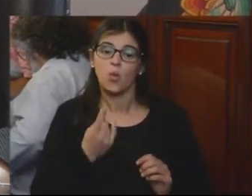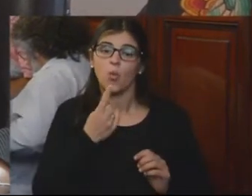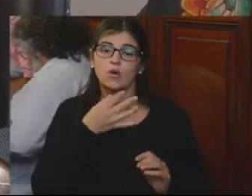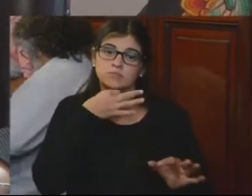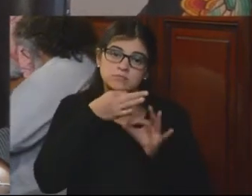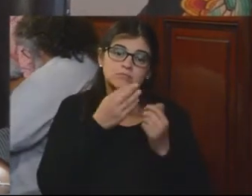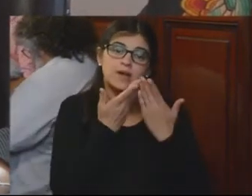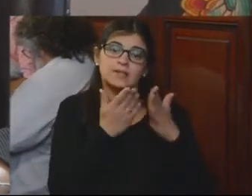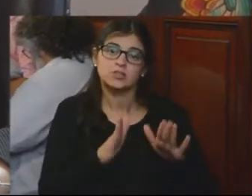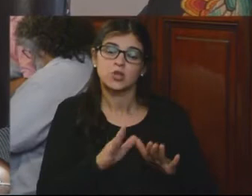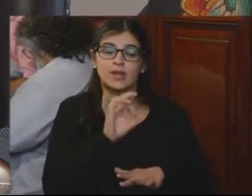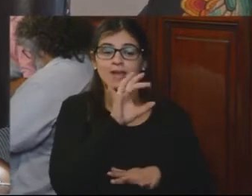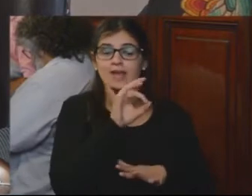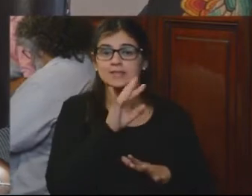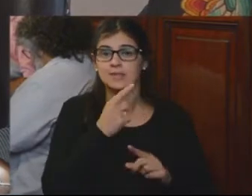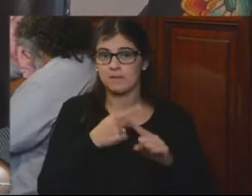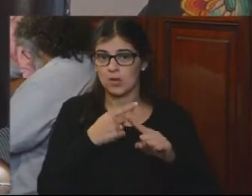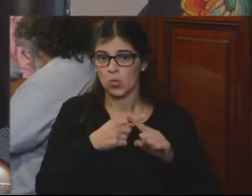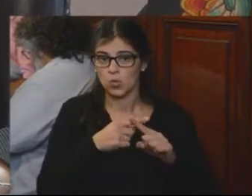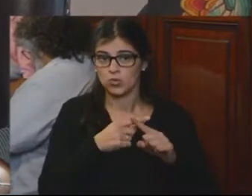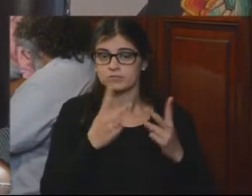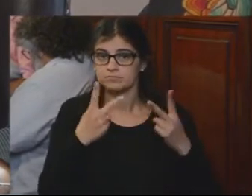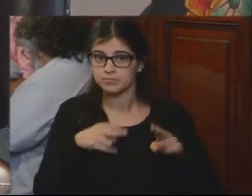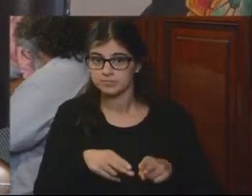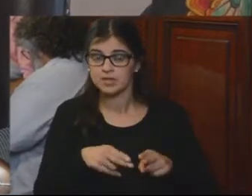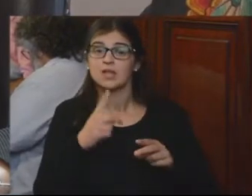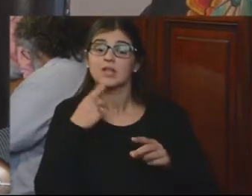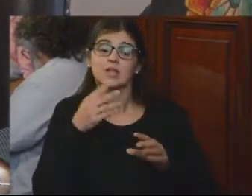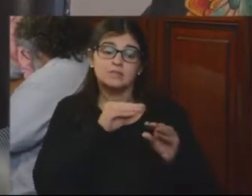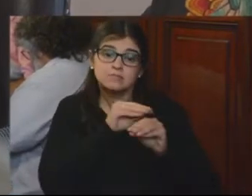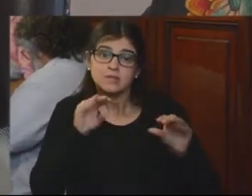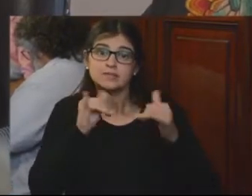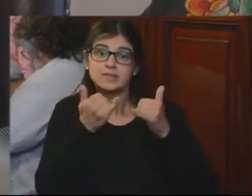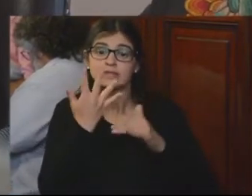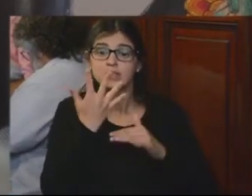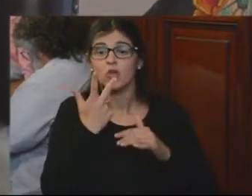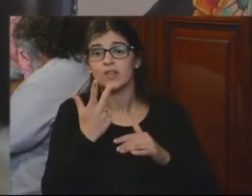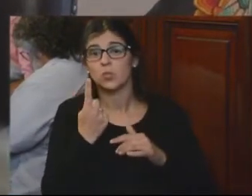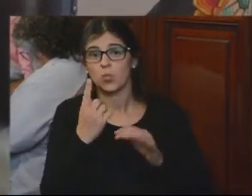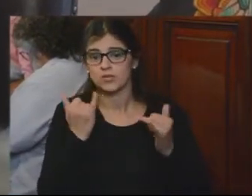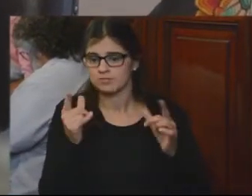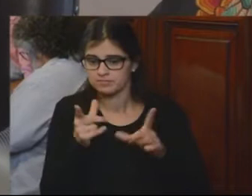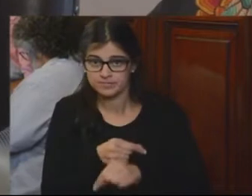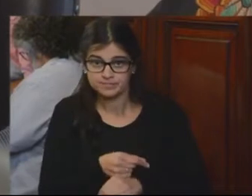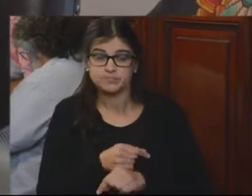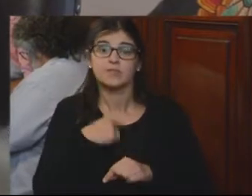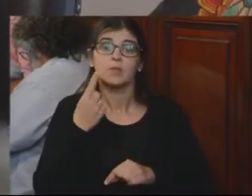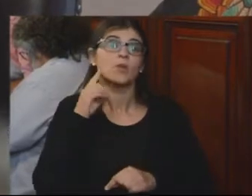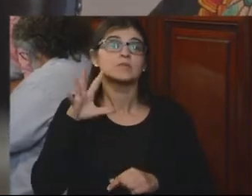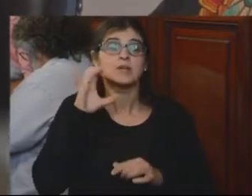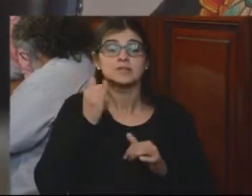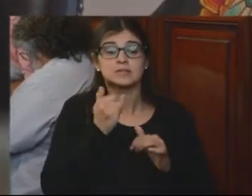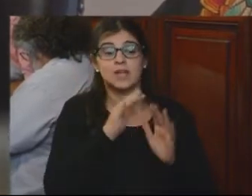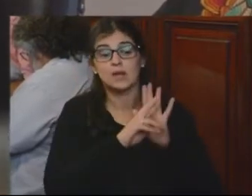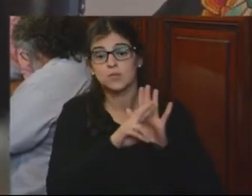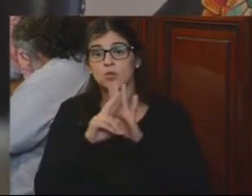inicial de hasta 15 minutos que yo indicaré cuando falten 53 y 1 luego de escuchar a ambas